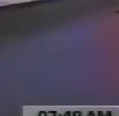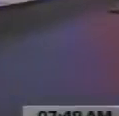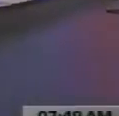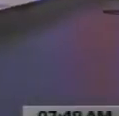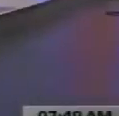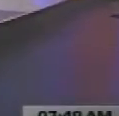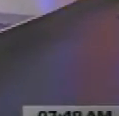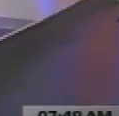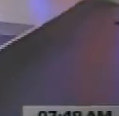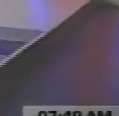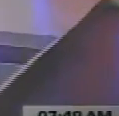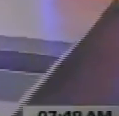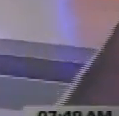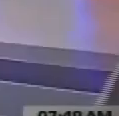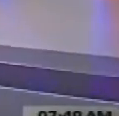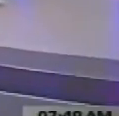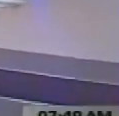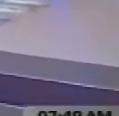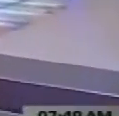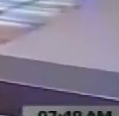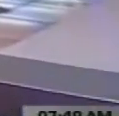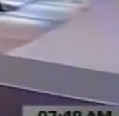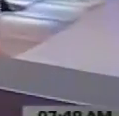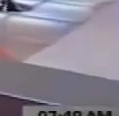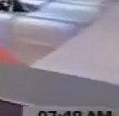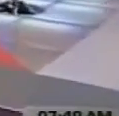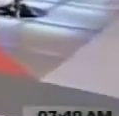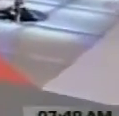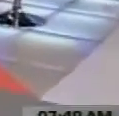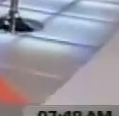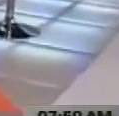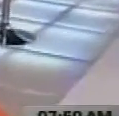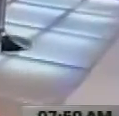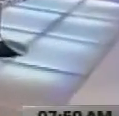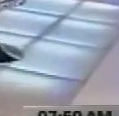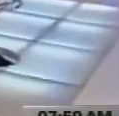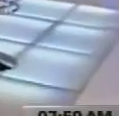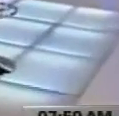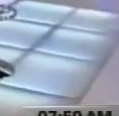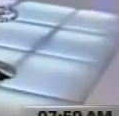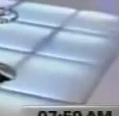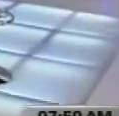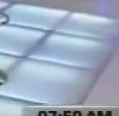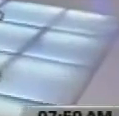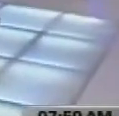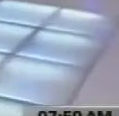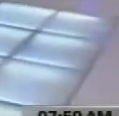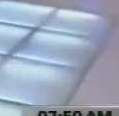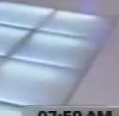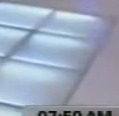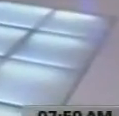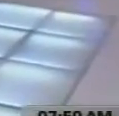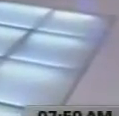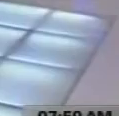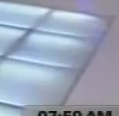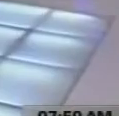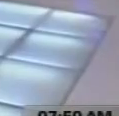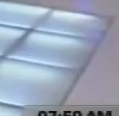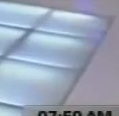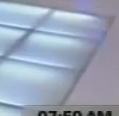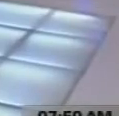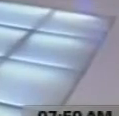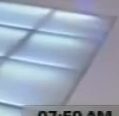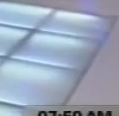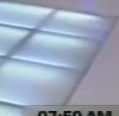Continuamos en este desayuno barrio, el tema del arco minero, además muchas dudas que se ha generado en todo el pueblo venezolano sobre esta... De las principales, Verónica,